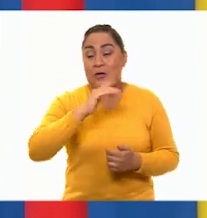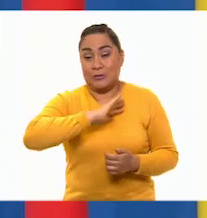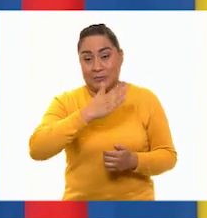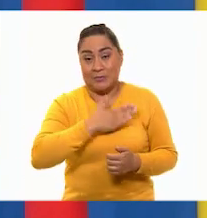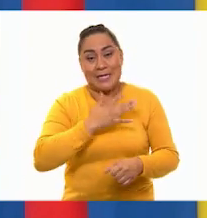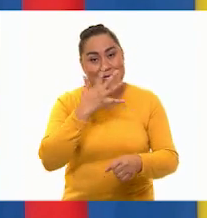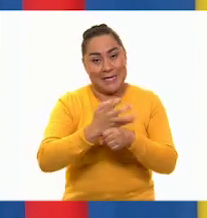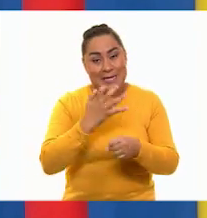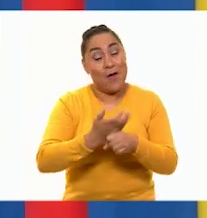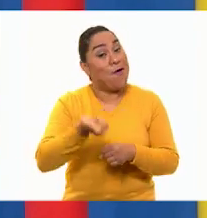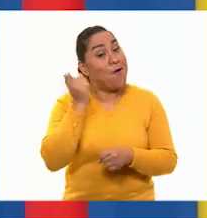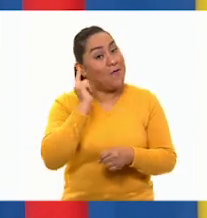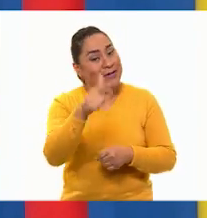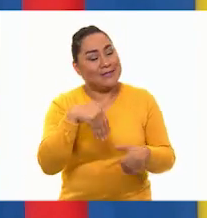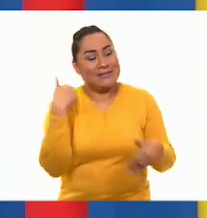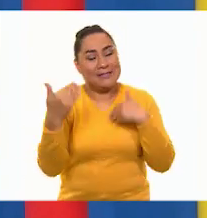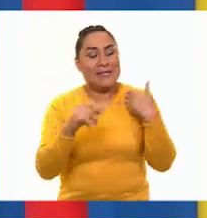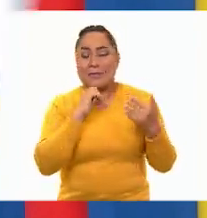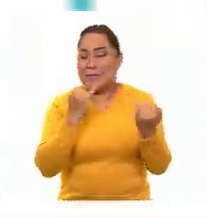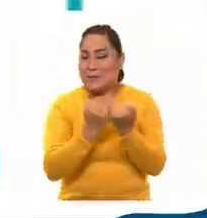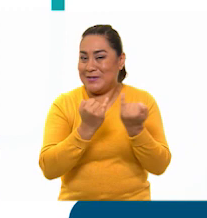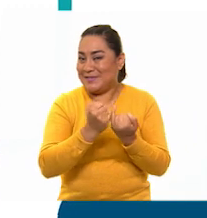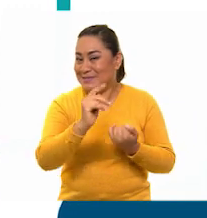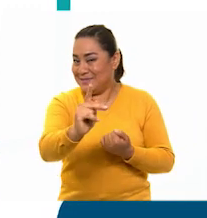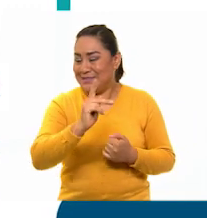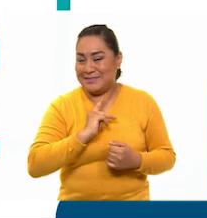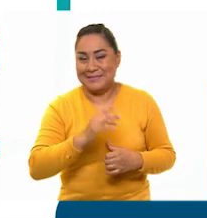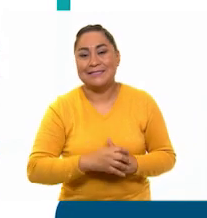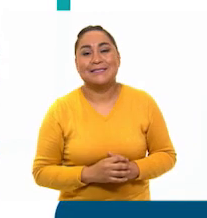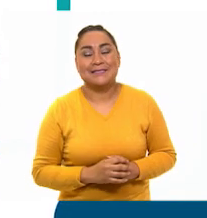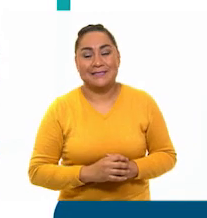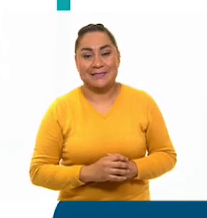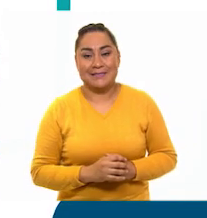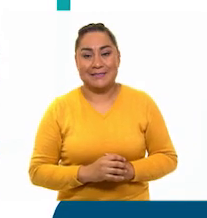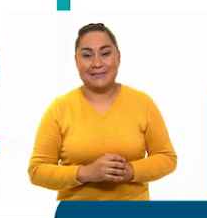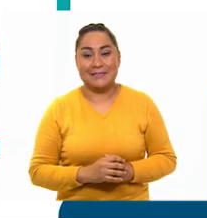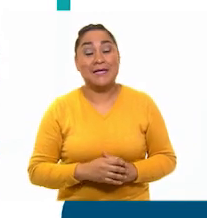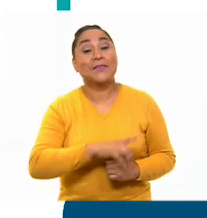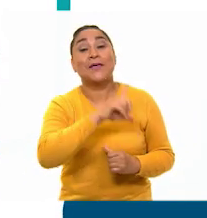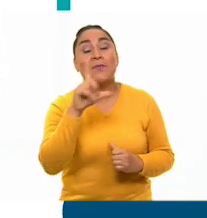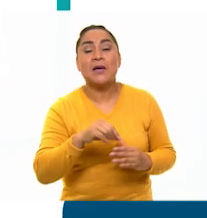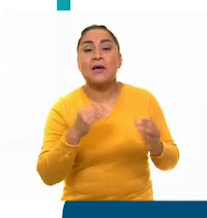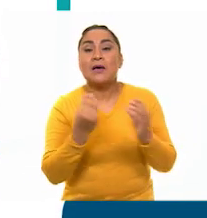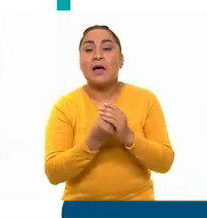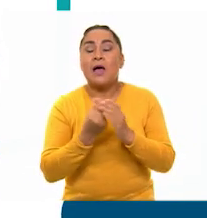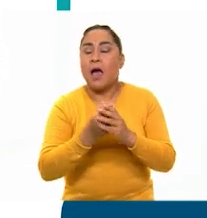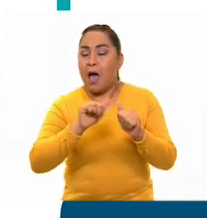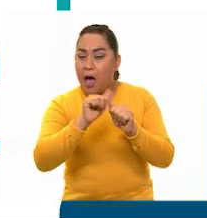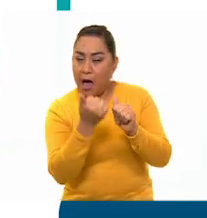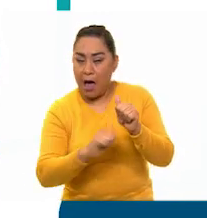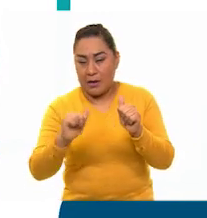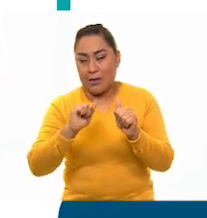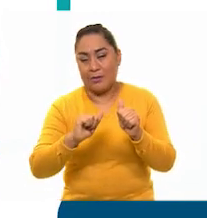grado. Y espero que lo hayan disfrutado tanto como nosotros. A continuación, artes,